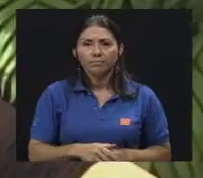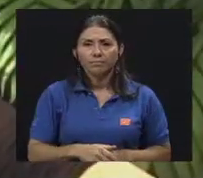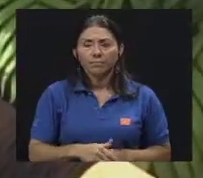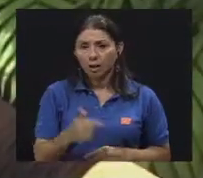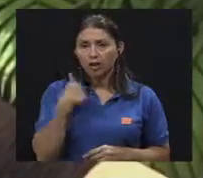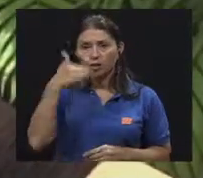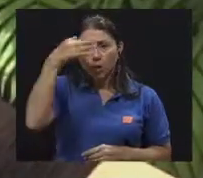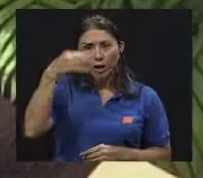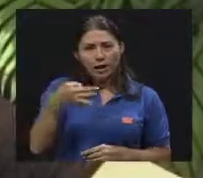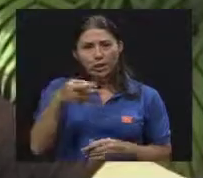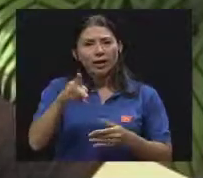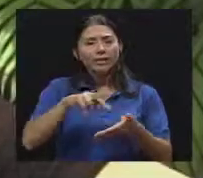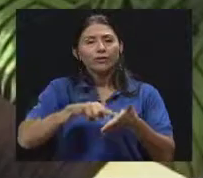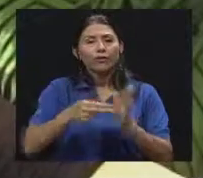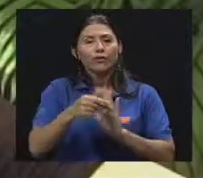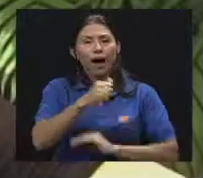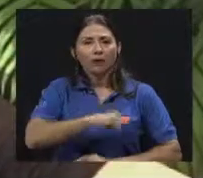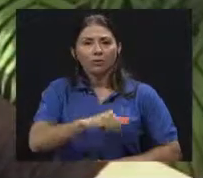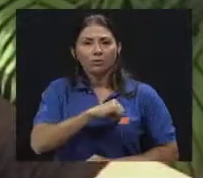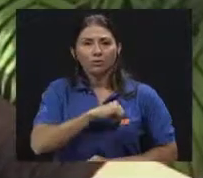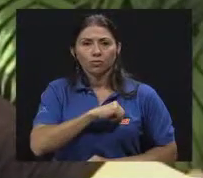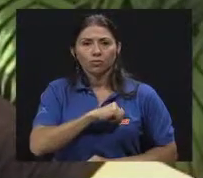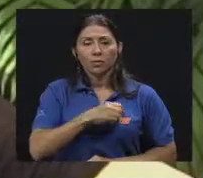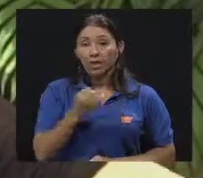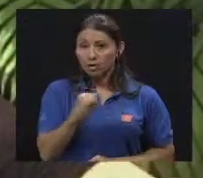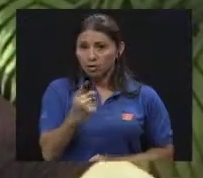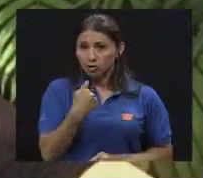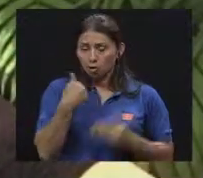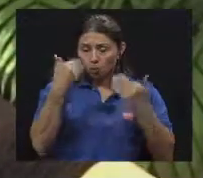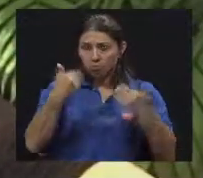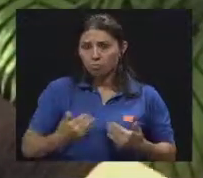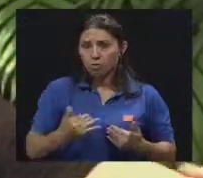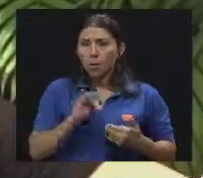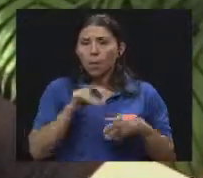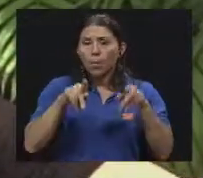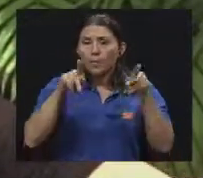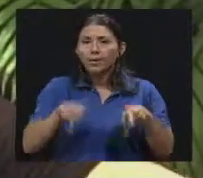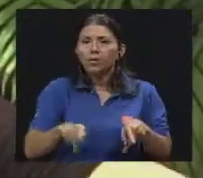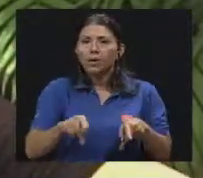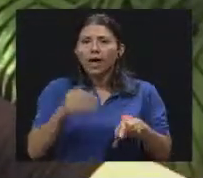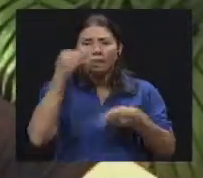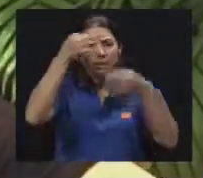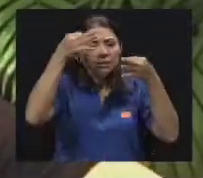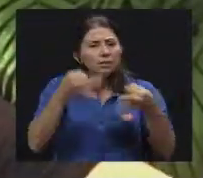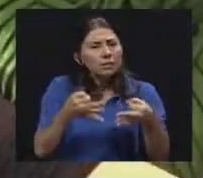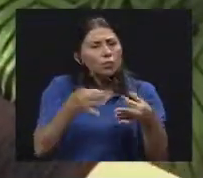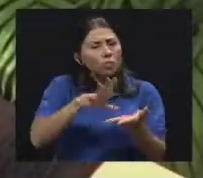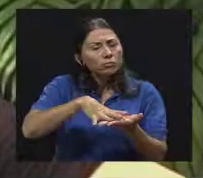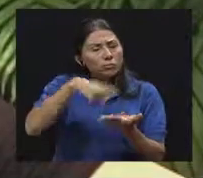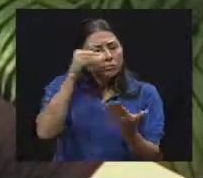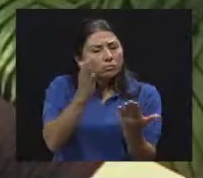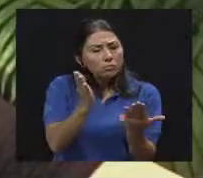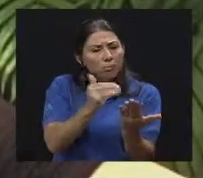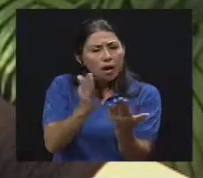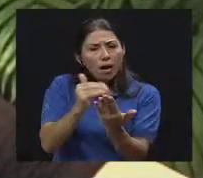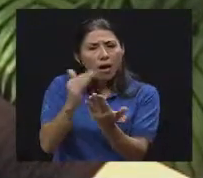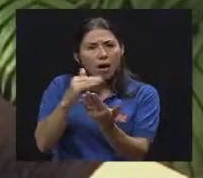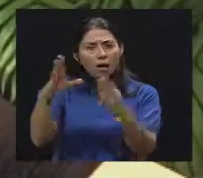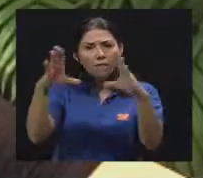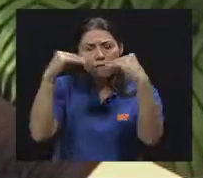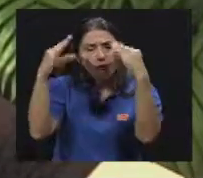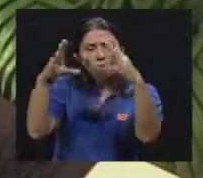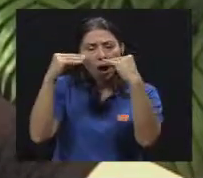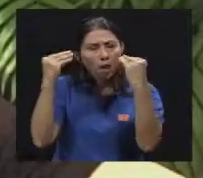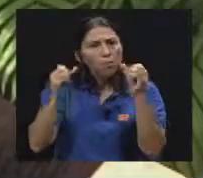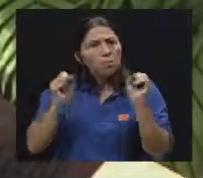cuestión de actitud, ¿verdad? O sea, si yo como persona decido informarme, pues hay las posibilidades de hacerlo, ¿verdad?